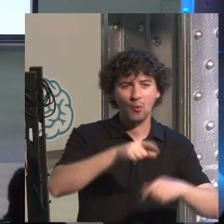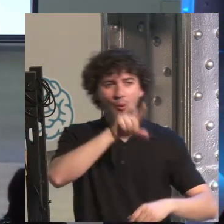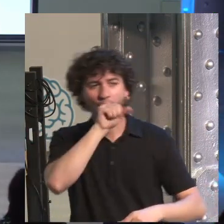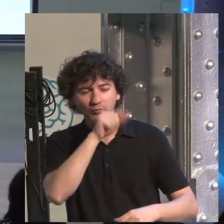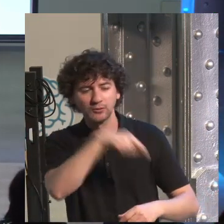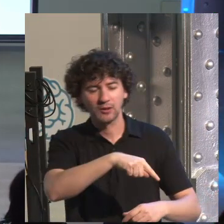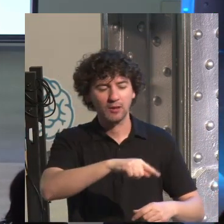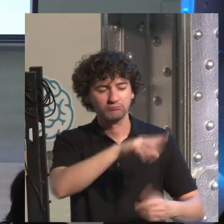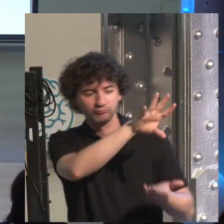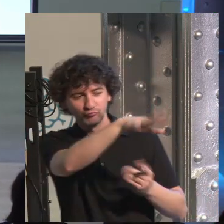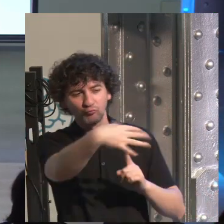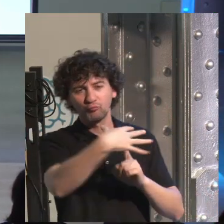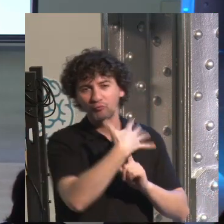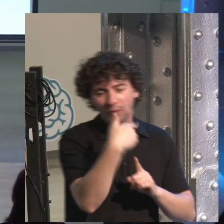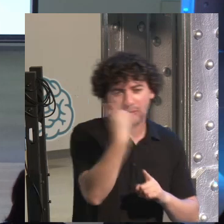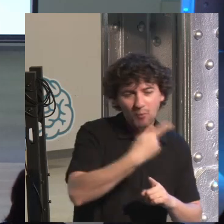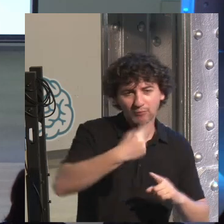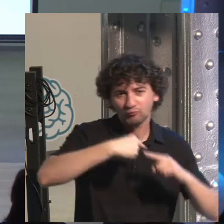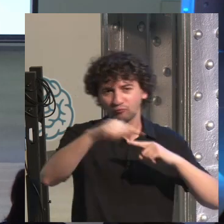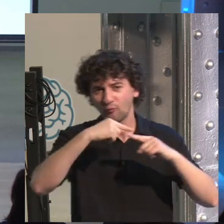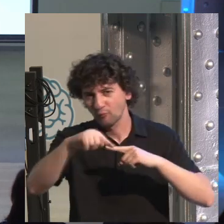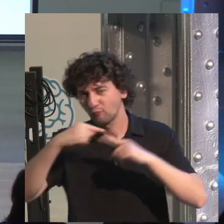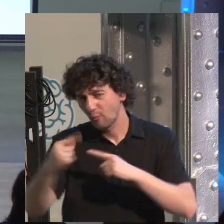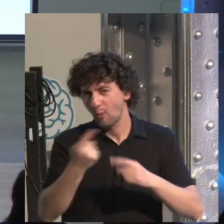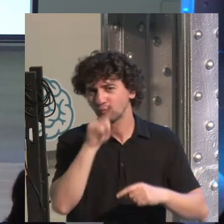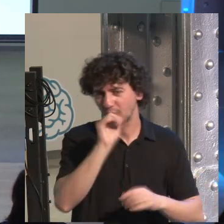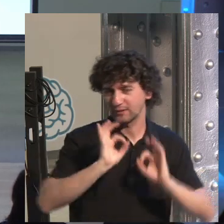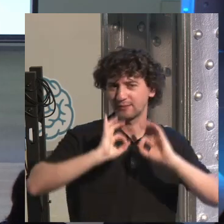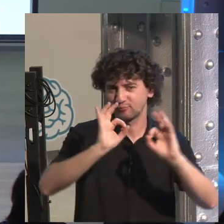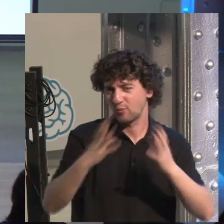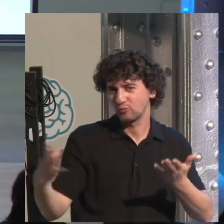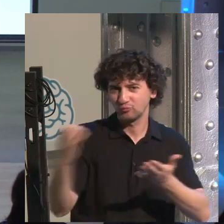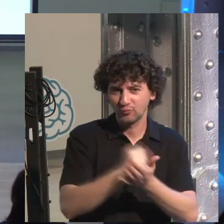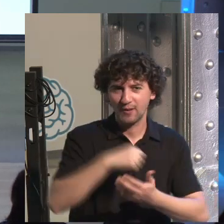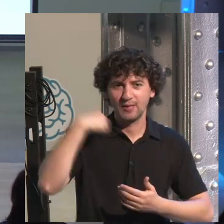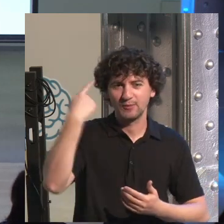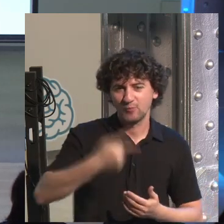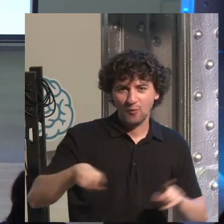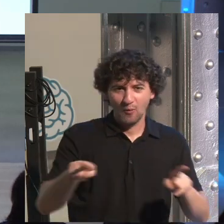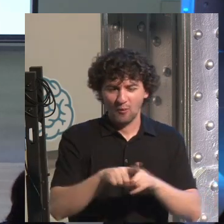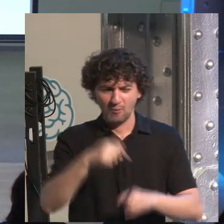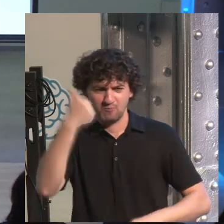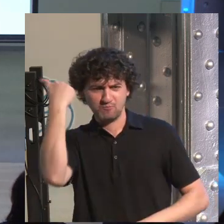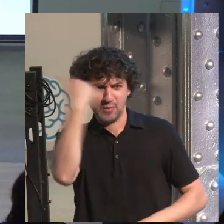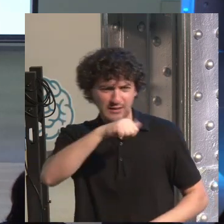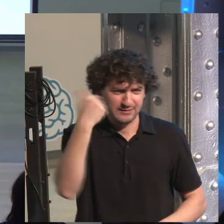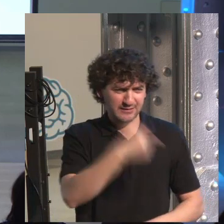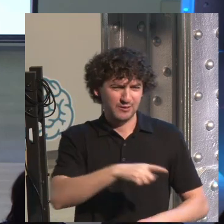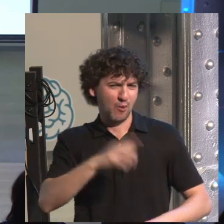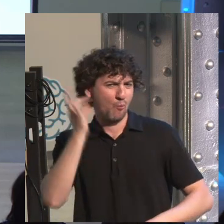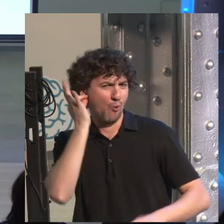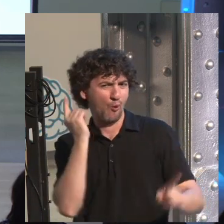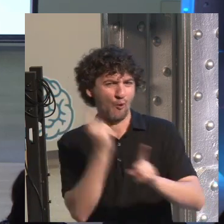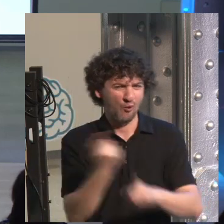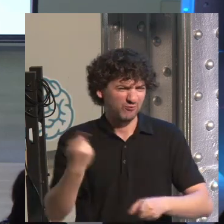gente empezó a tuitear de todo y se convirtió en un nazista, sexista, misógino,